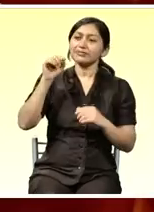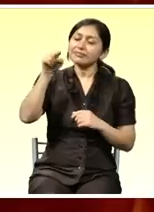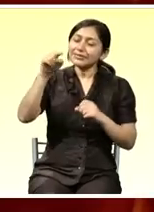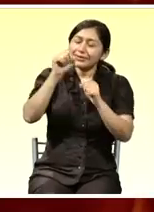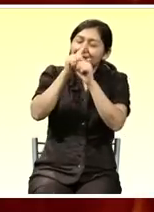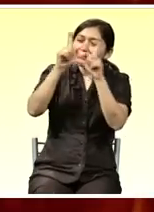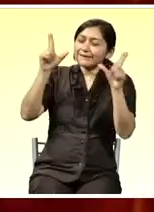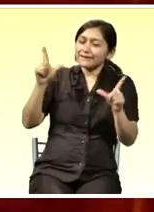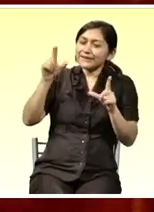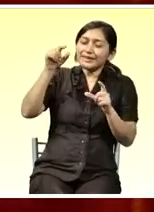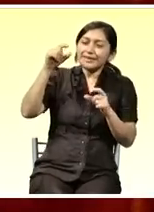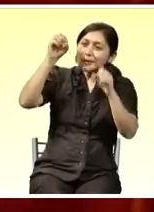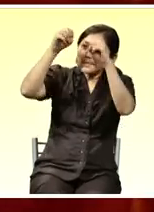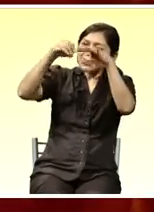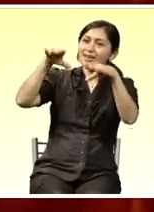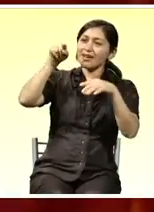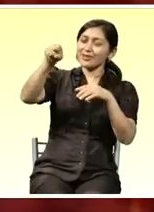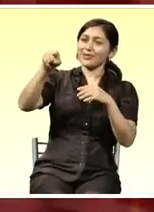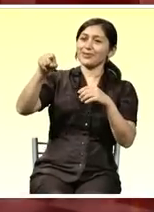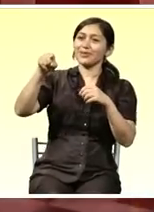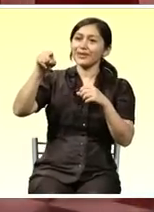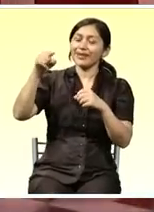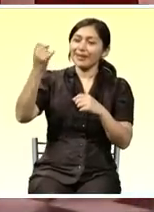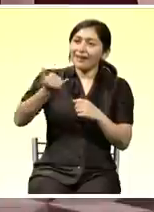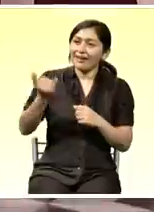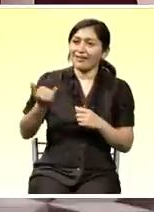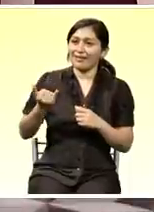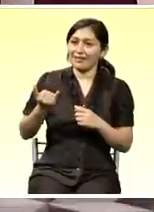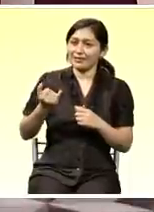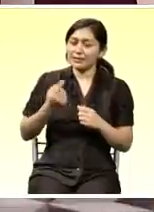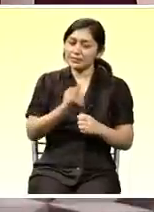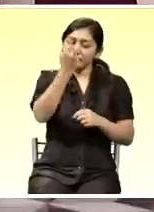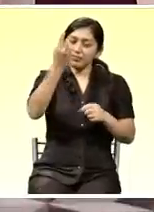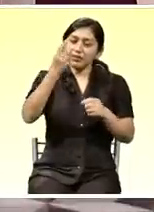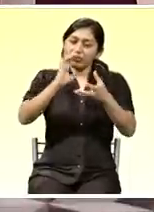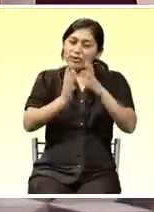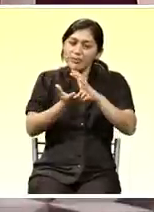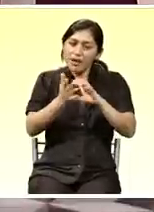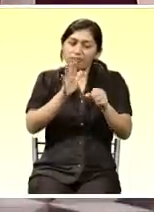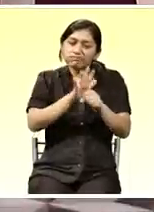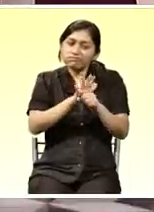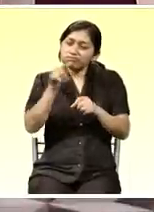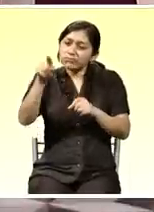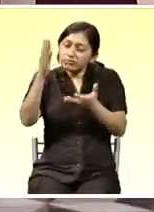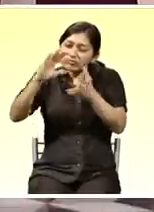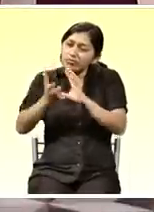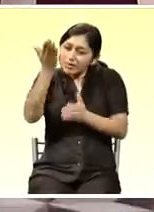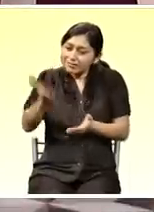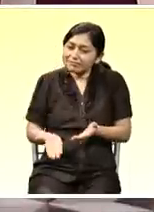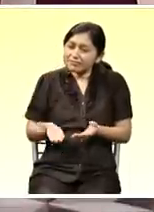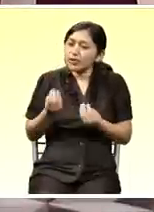gracia. El primer atributo que simboliza tu original pureza es el